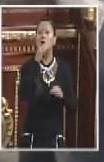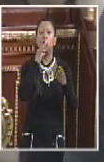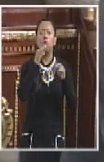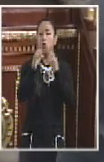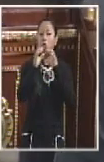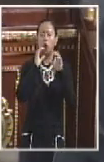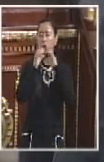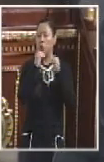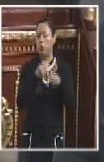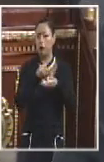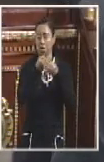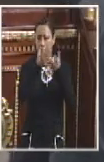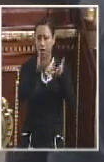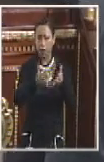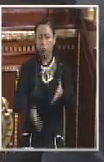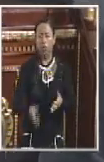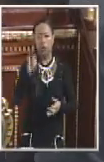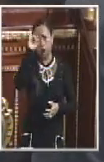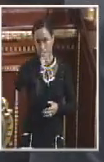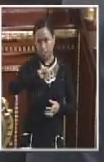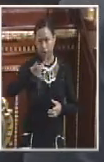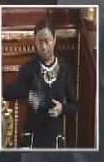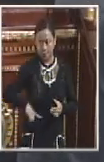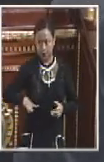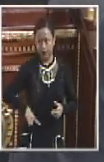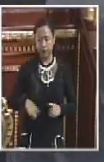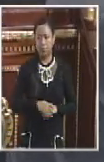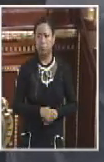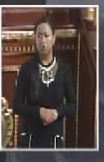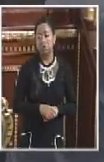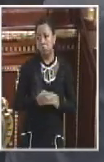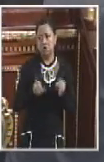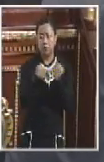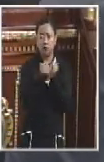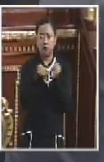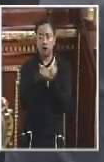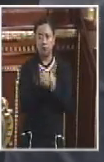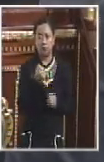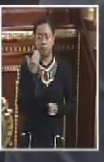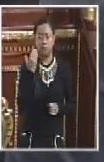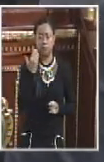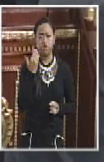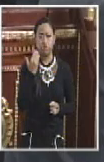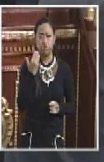comunicado de la Jefatura de Gobierno. La propia